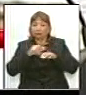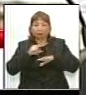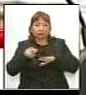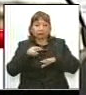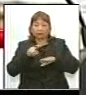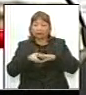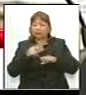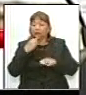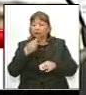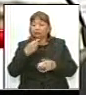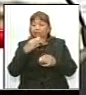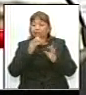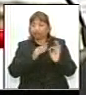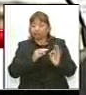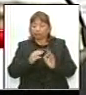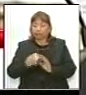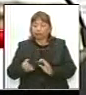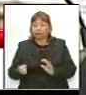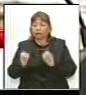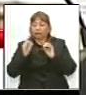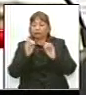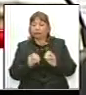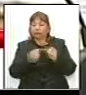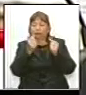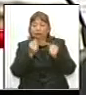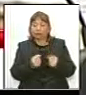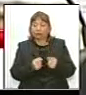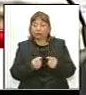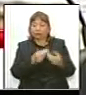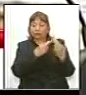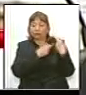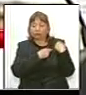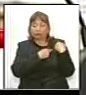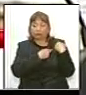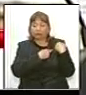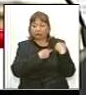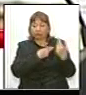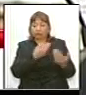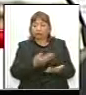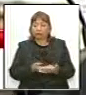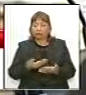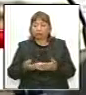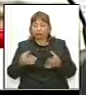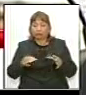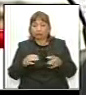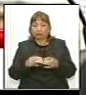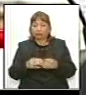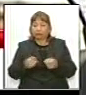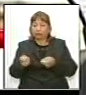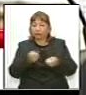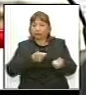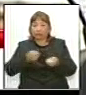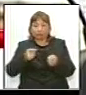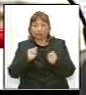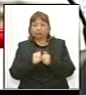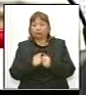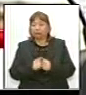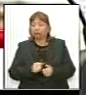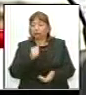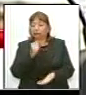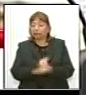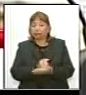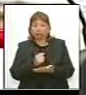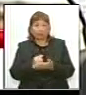es la de un insumo técnico que alimenta la toma de decisión del responsable, en este caso de ejecutar la sentencia del